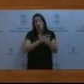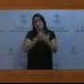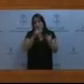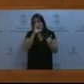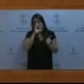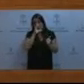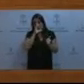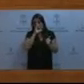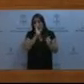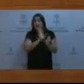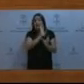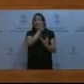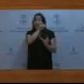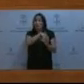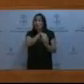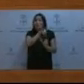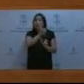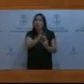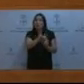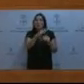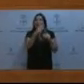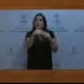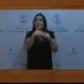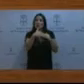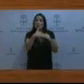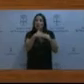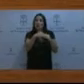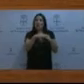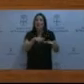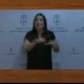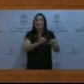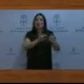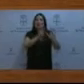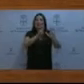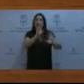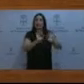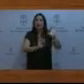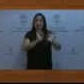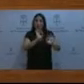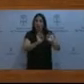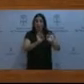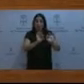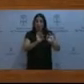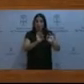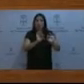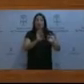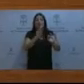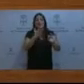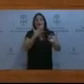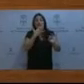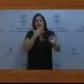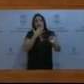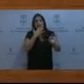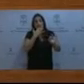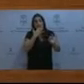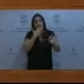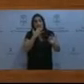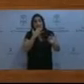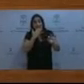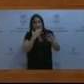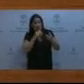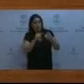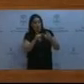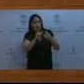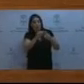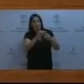febrero, incluido el mínimo del cupo de reserva del 7% en cuanto no sea modificado por los apartados